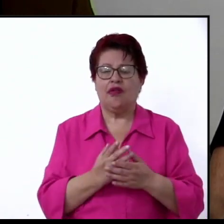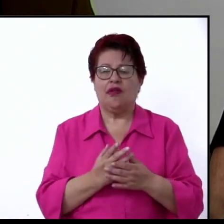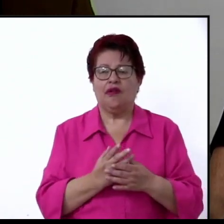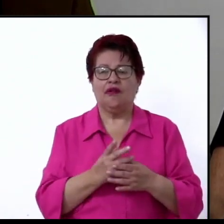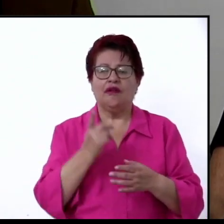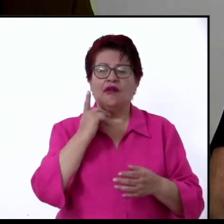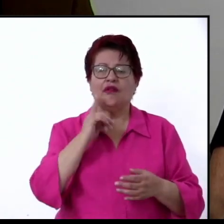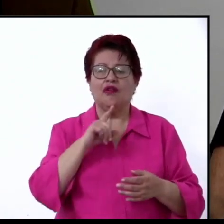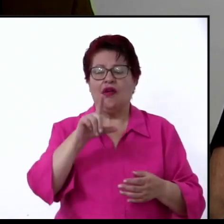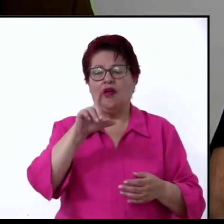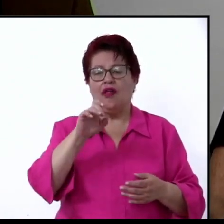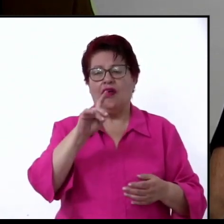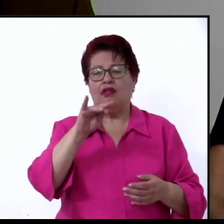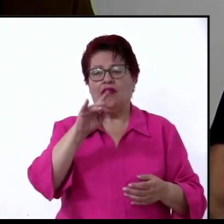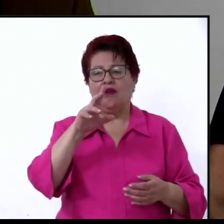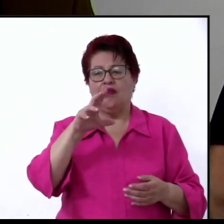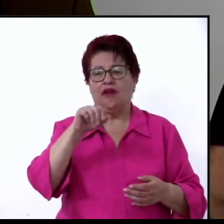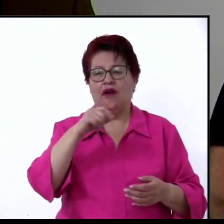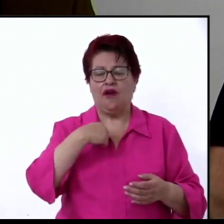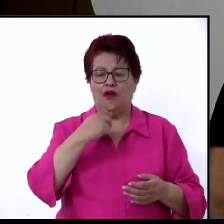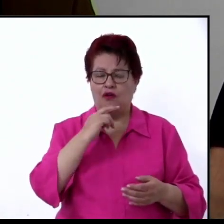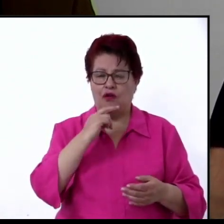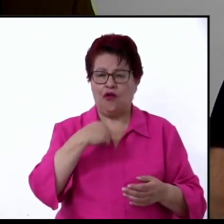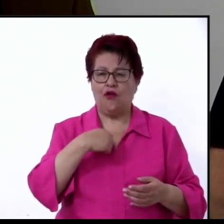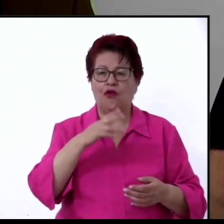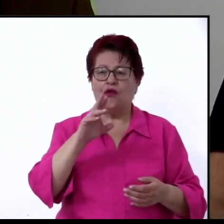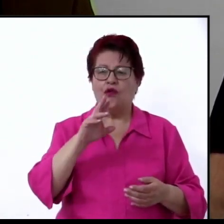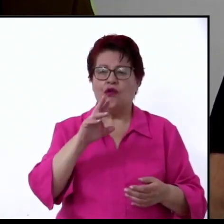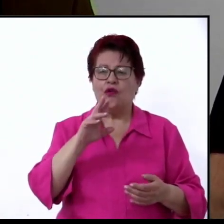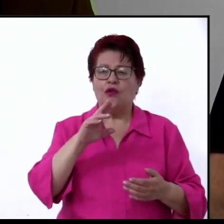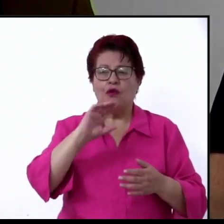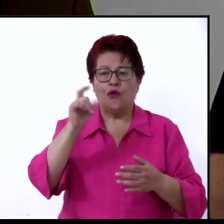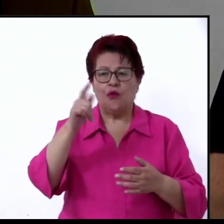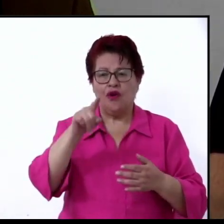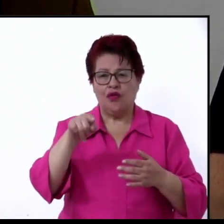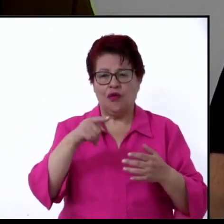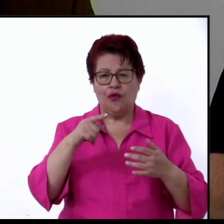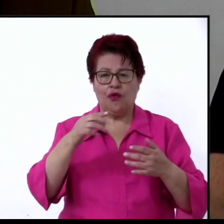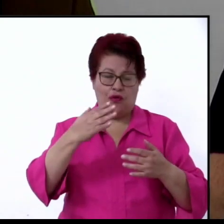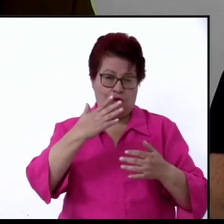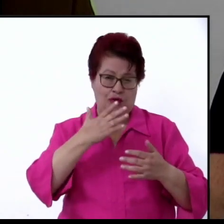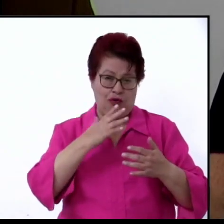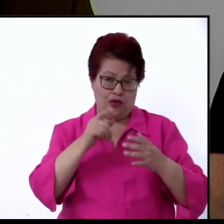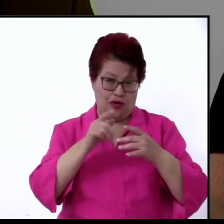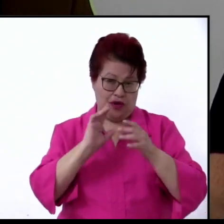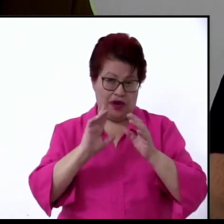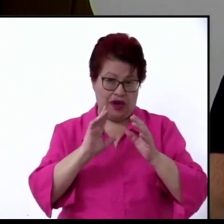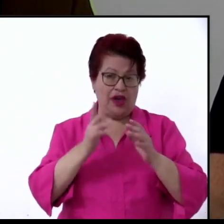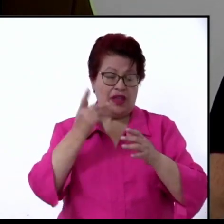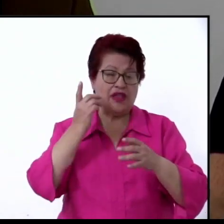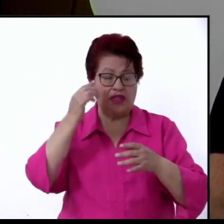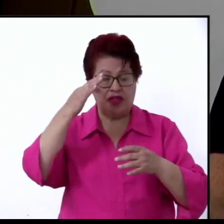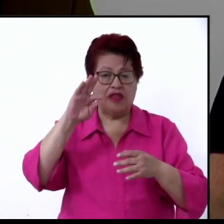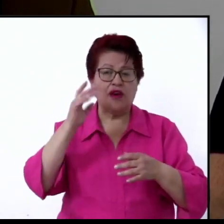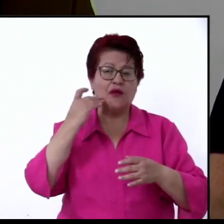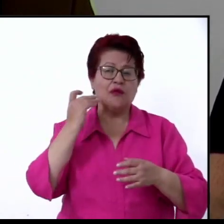la diputada Leticia, el de La Voz, en su caso, cuando le correspondió esta etapa